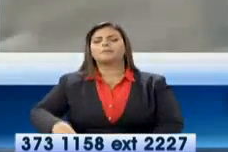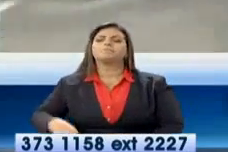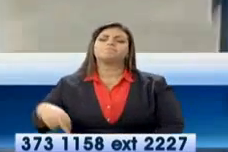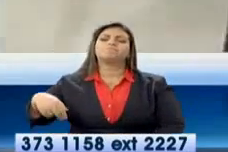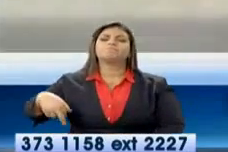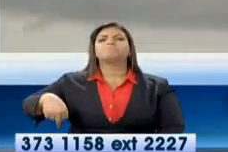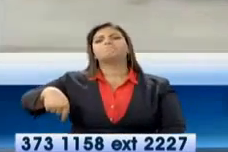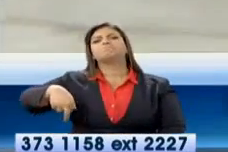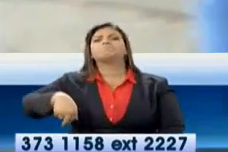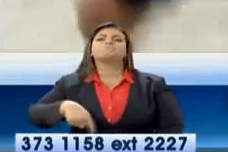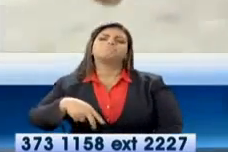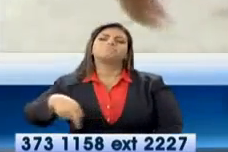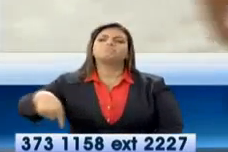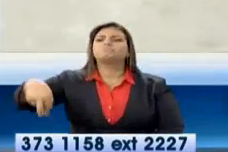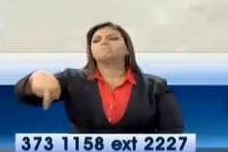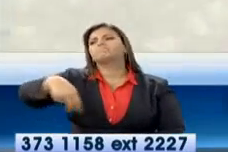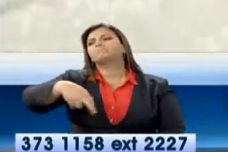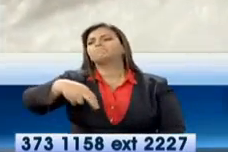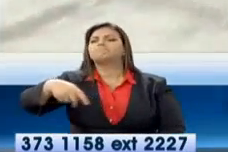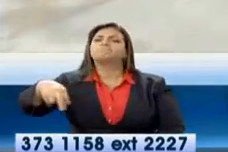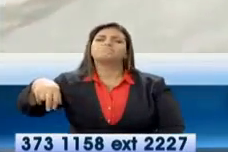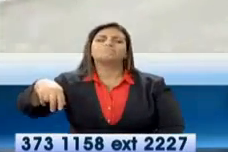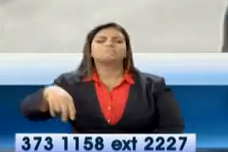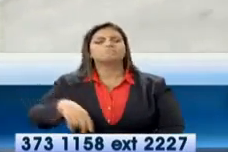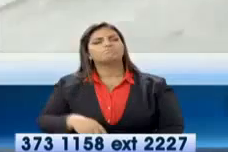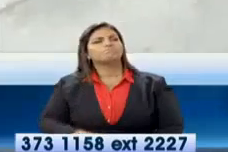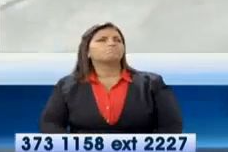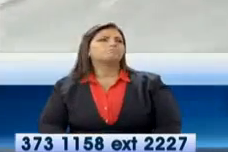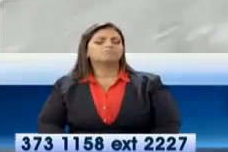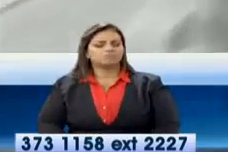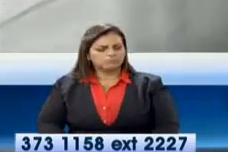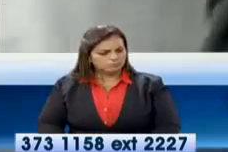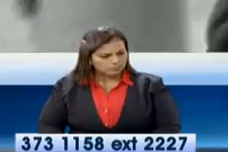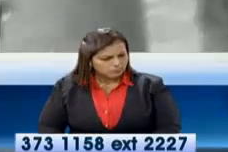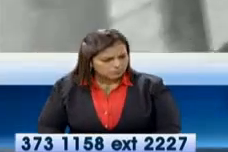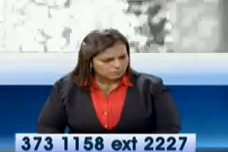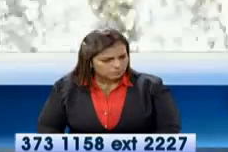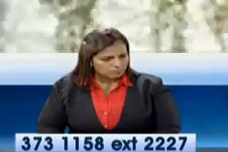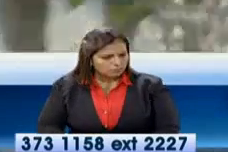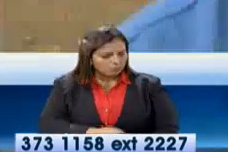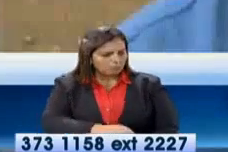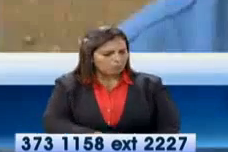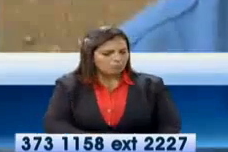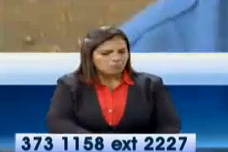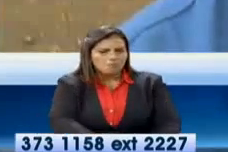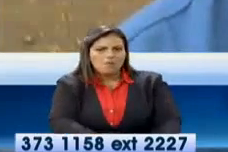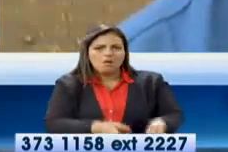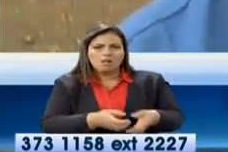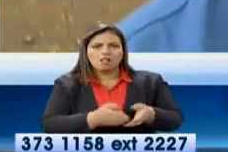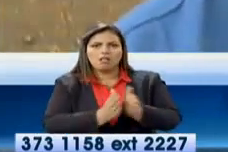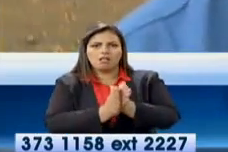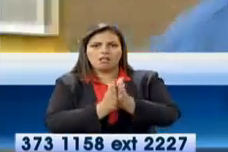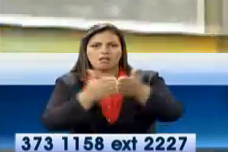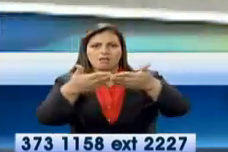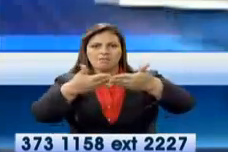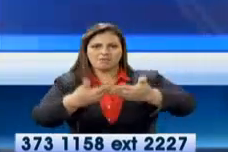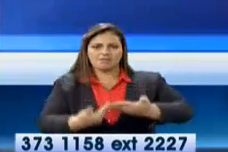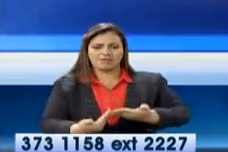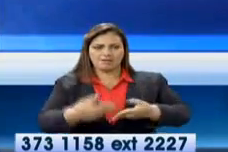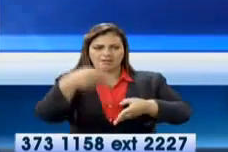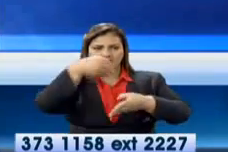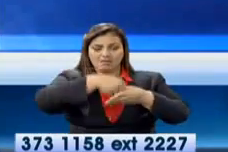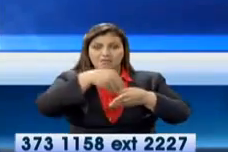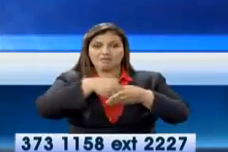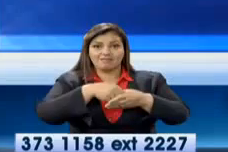y voy caminando y wow, diagonal a un carro, encuentro una billetera. Llamo al supervisor para que él ya pueda proceder a abrir la billetera